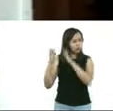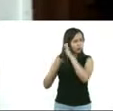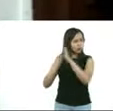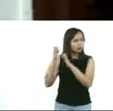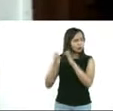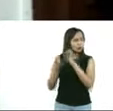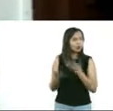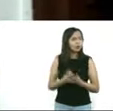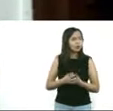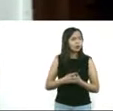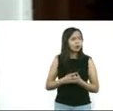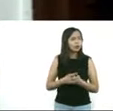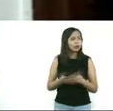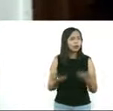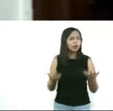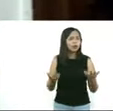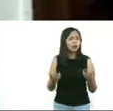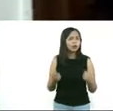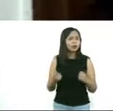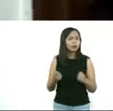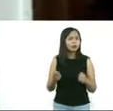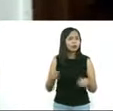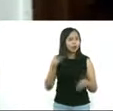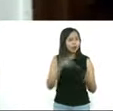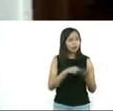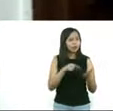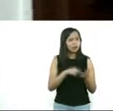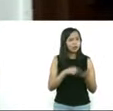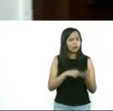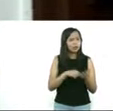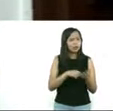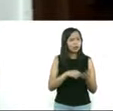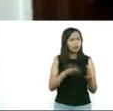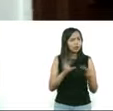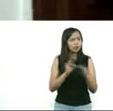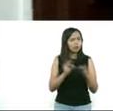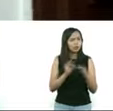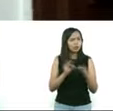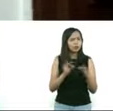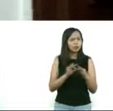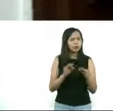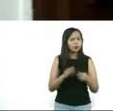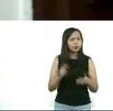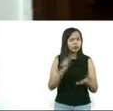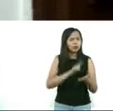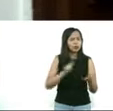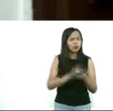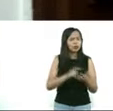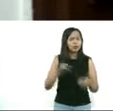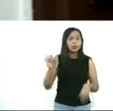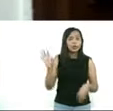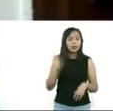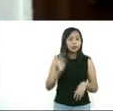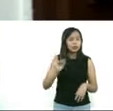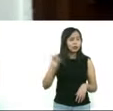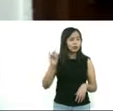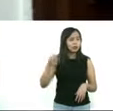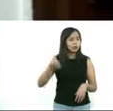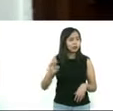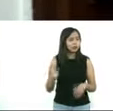meeting en pro de la reforma eléctrica, ¿está en el marco de la ley? ¿No consideran que pueda haber un reclamo del INE que les está buscando, como usted